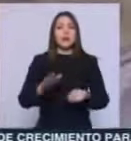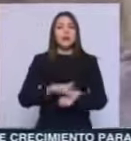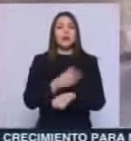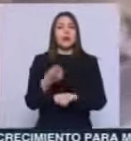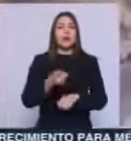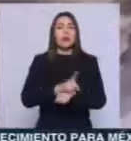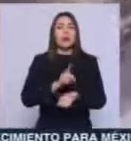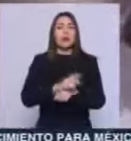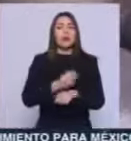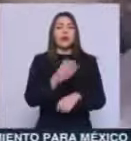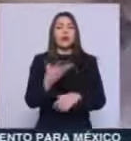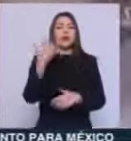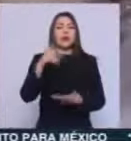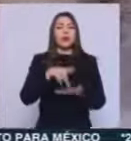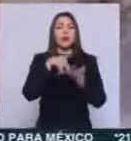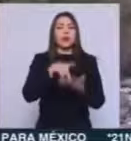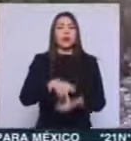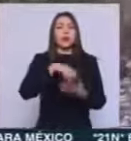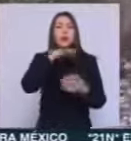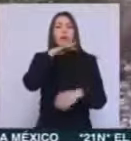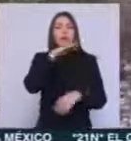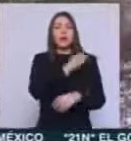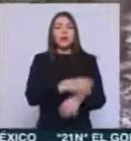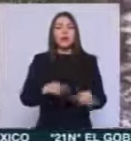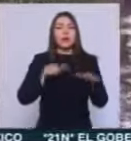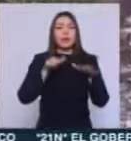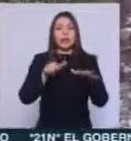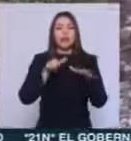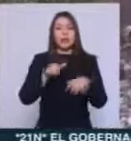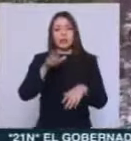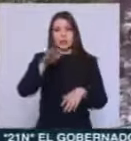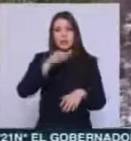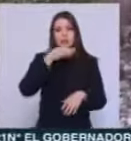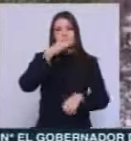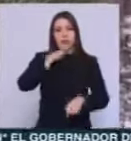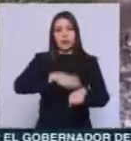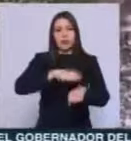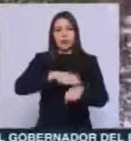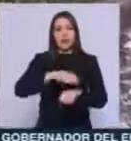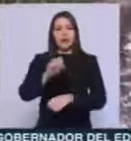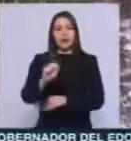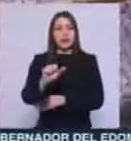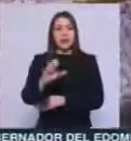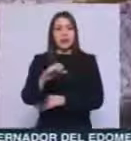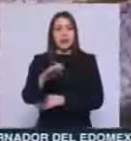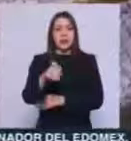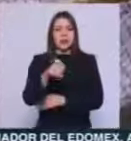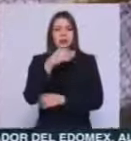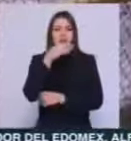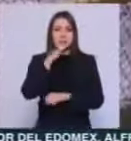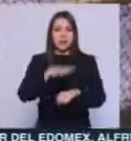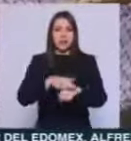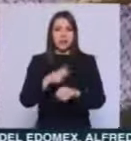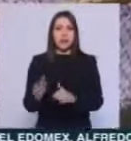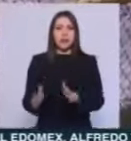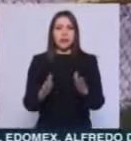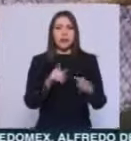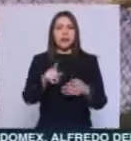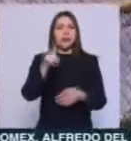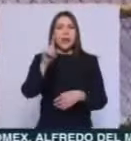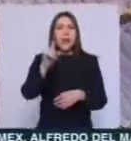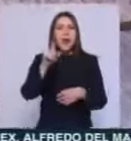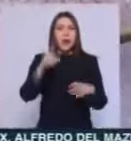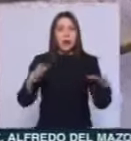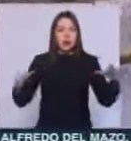5 toneladas de desechos de las 17 presas, de acuerdo con el sistema de aguas de la Ciudad de México. Las presas se crearon